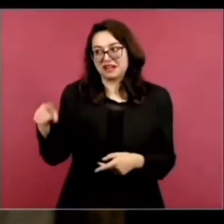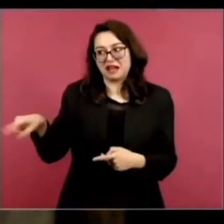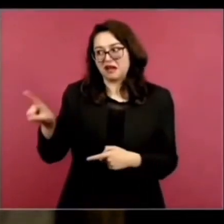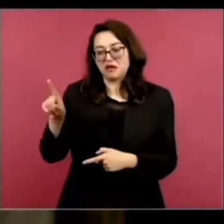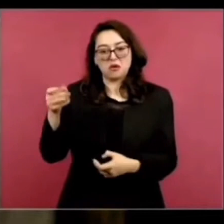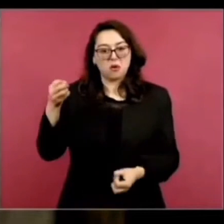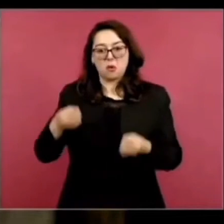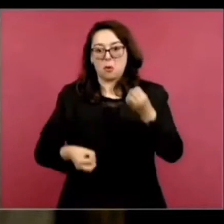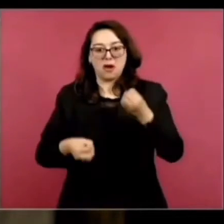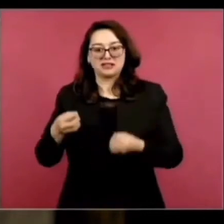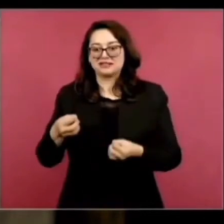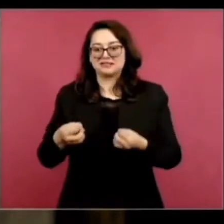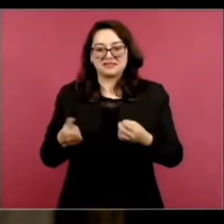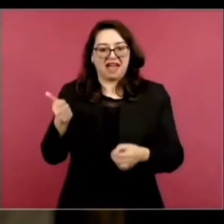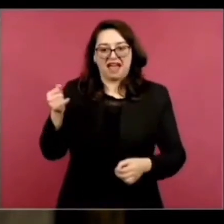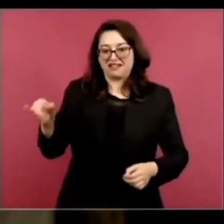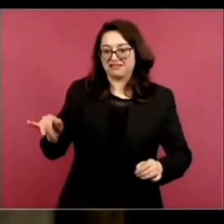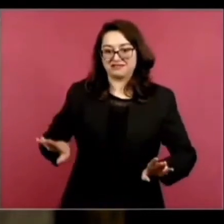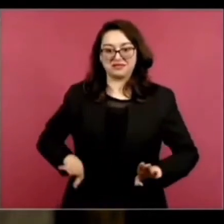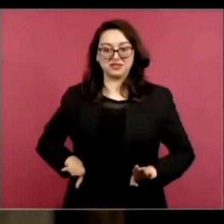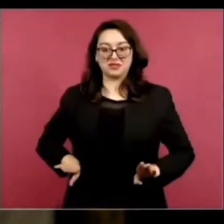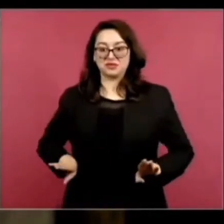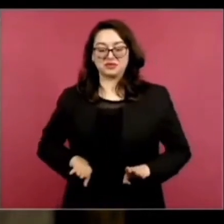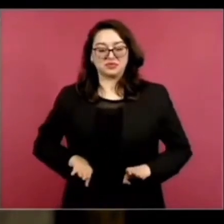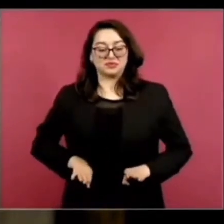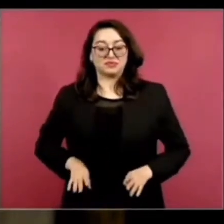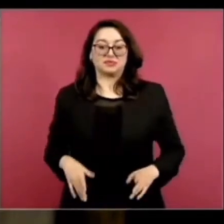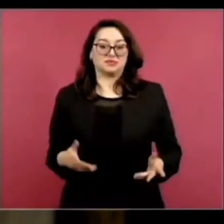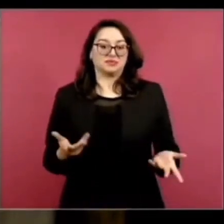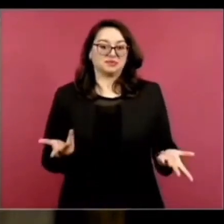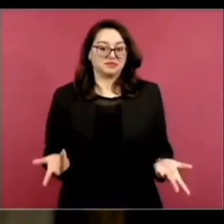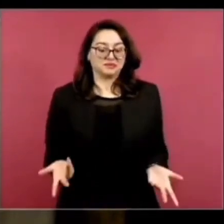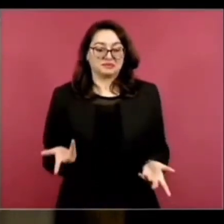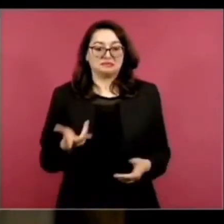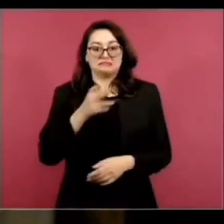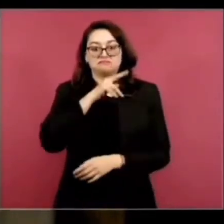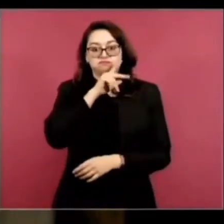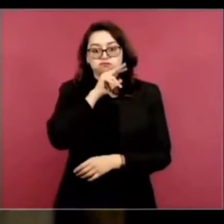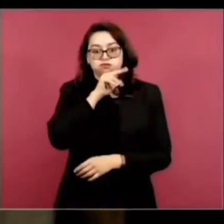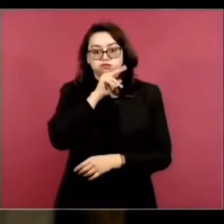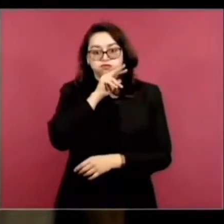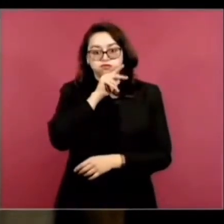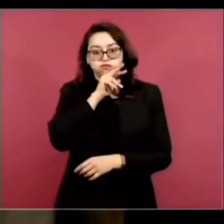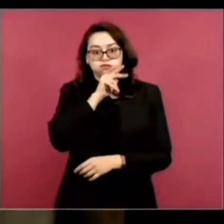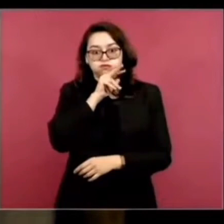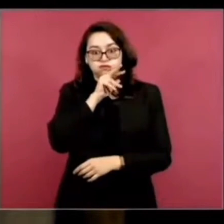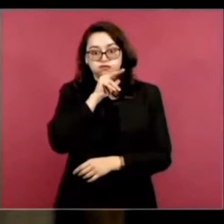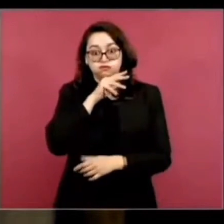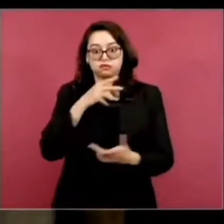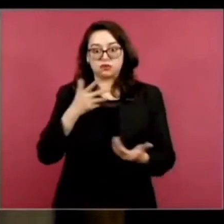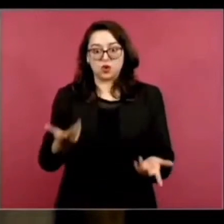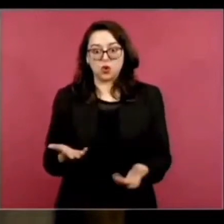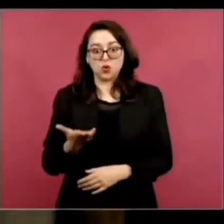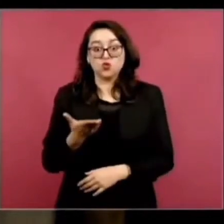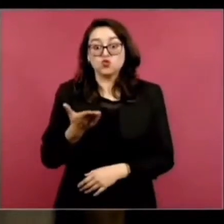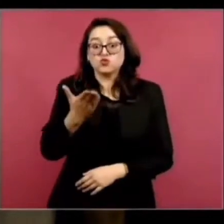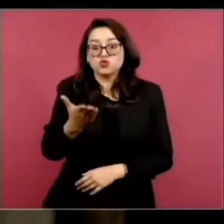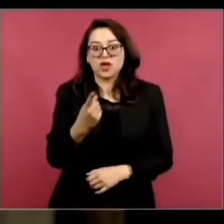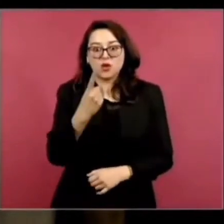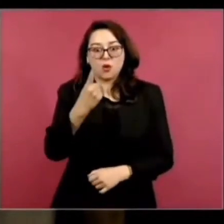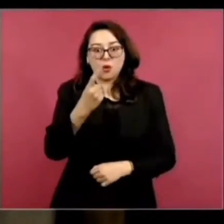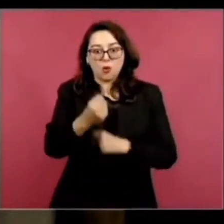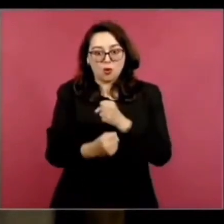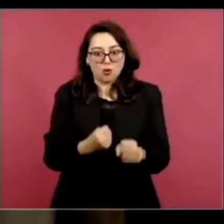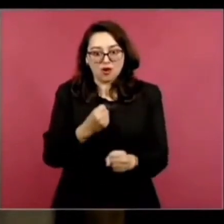estamos a unos meses. Usted ha mencionado que pues se va a retirar. ¿Qué va a pasar con todos